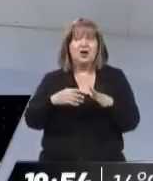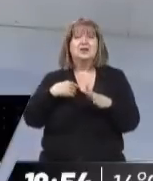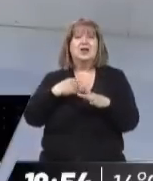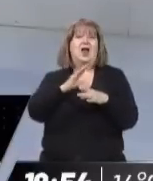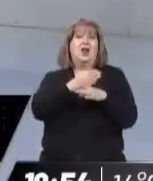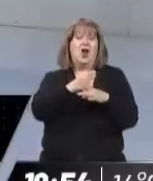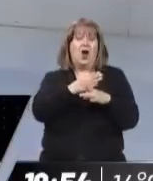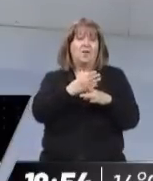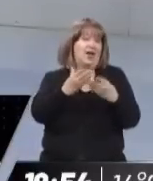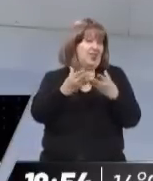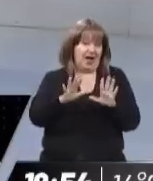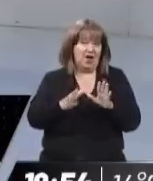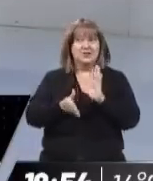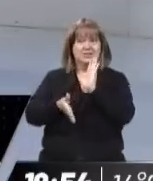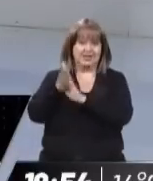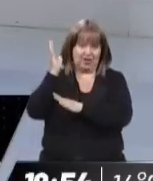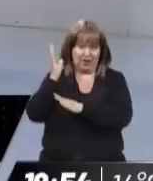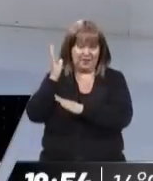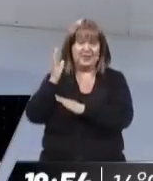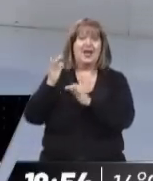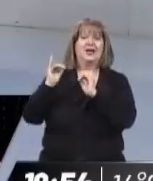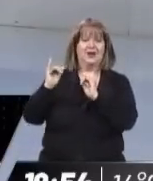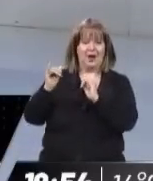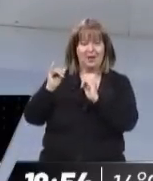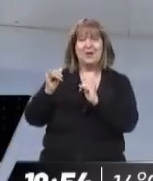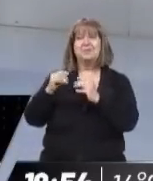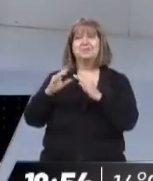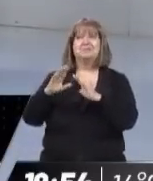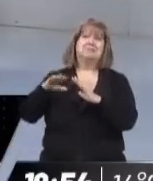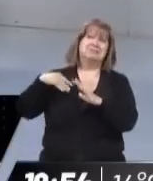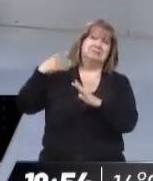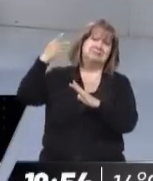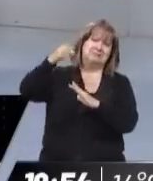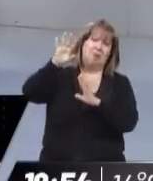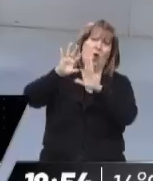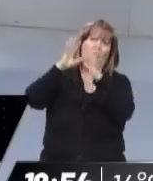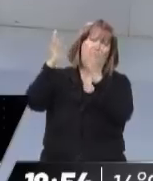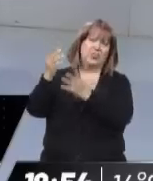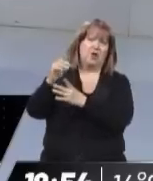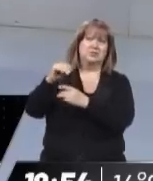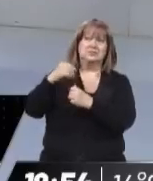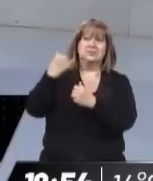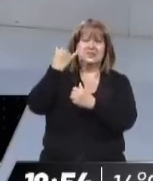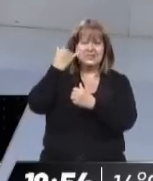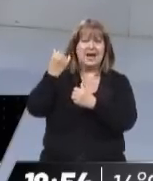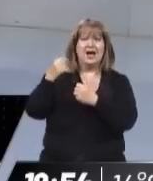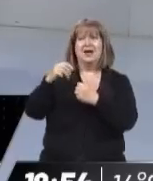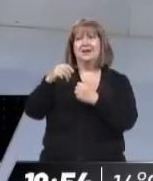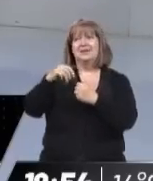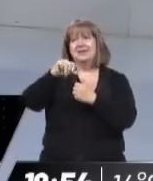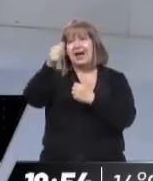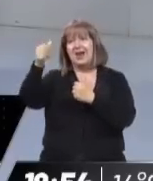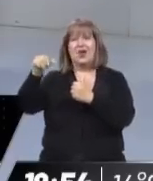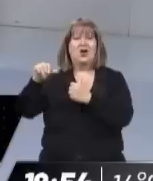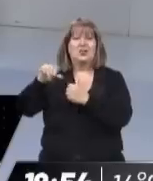de mostrarte, ¿no? Claro, que te pueden llegar a hacer justo a llegar pero a ese contacto que está en Buenos Aires. Badía, por ejemplo. Claro. Por ejemplo. Para hacerte realmente popular. Sí, y no te